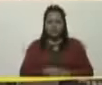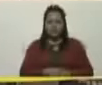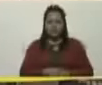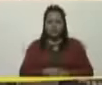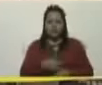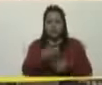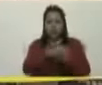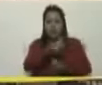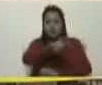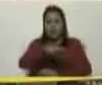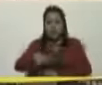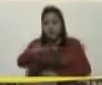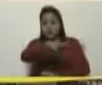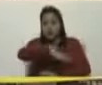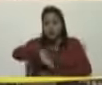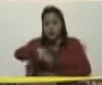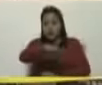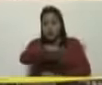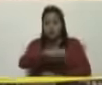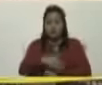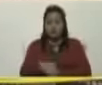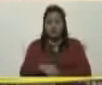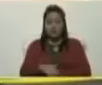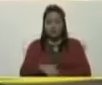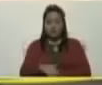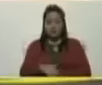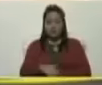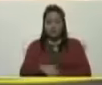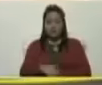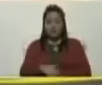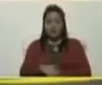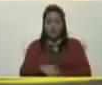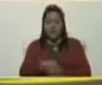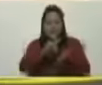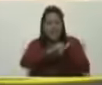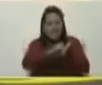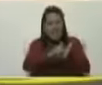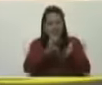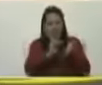que chillen la muela. Con huequito el queso.